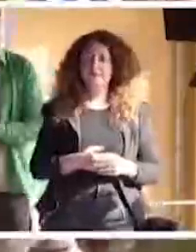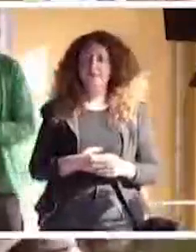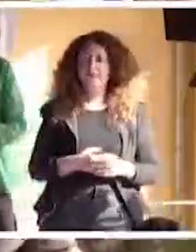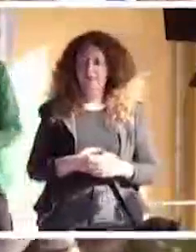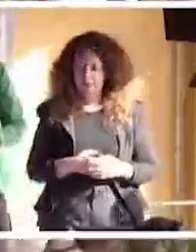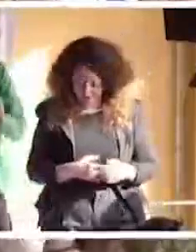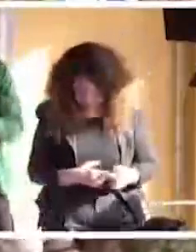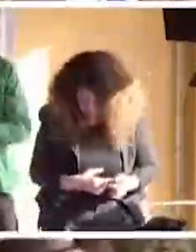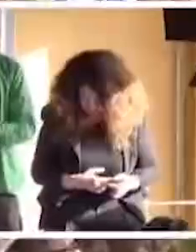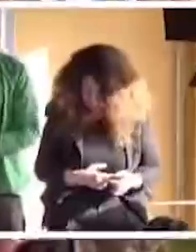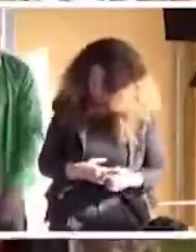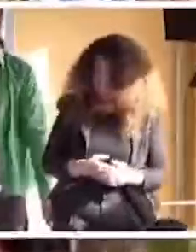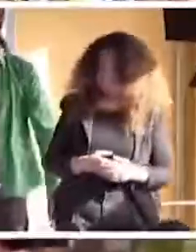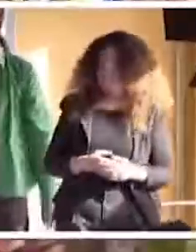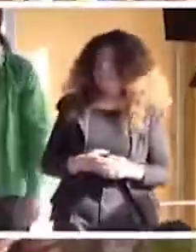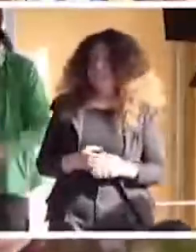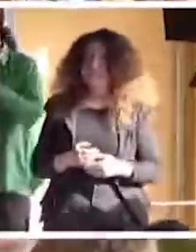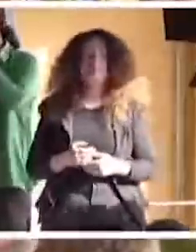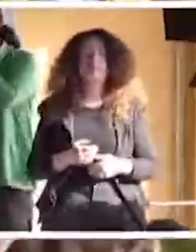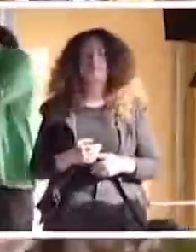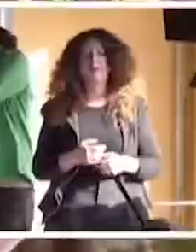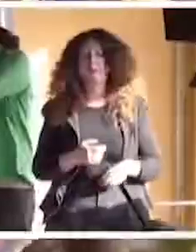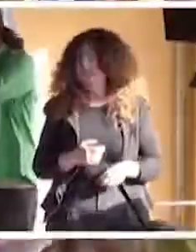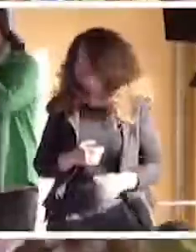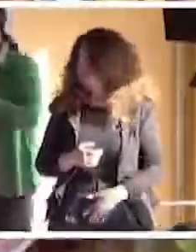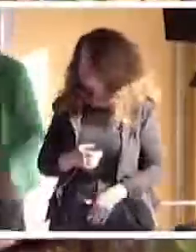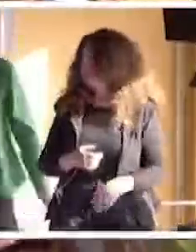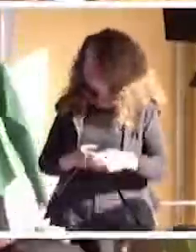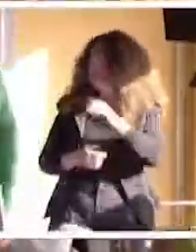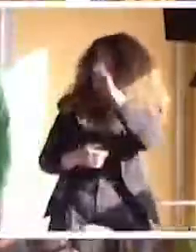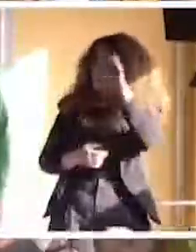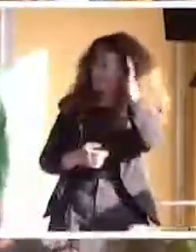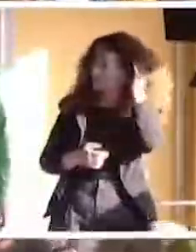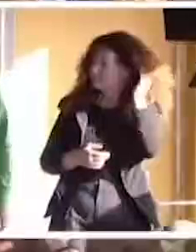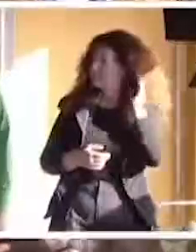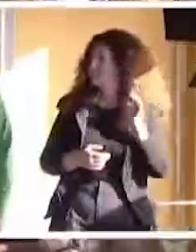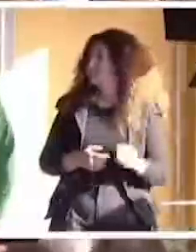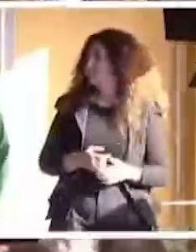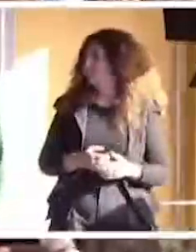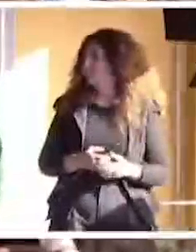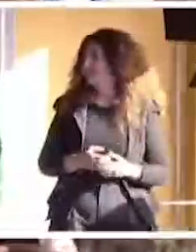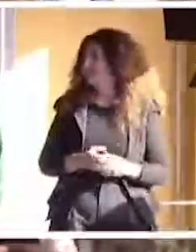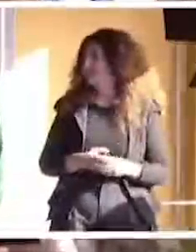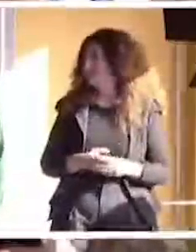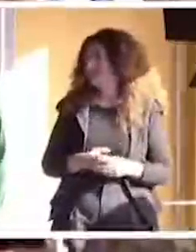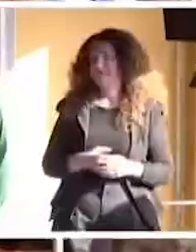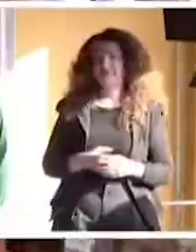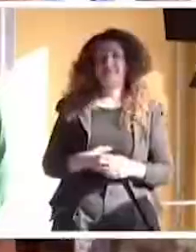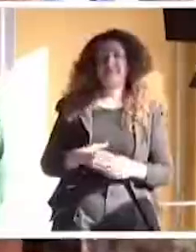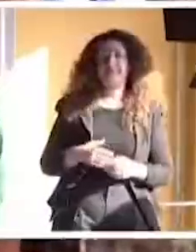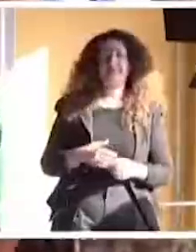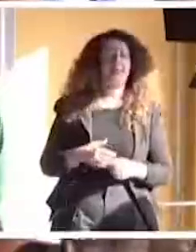Compañeras, este, como todos los espacios en los que